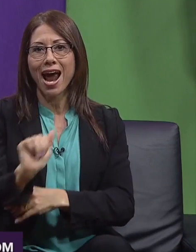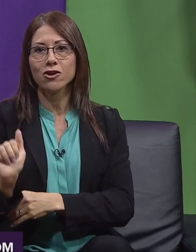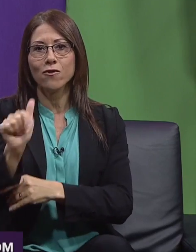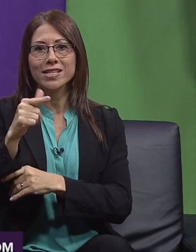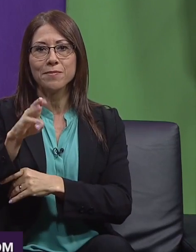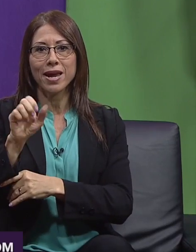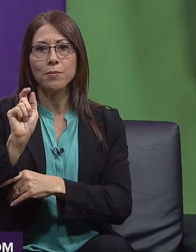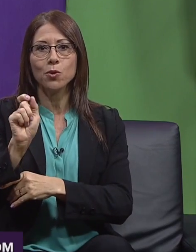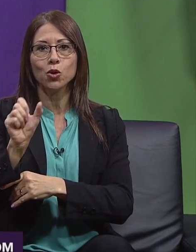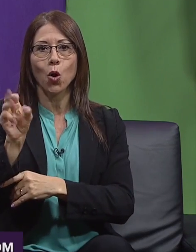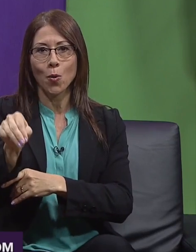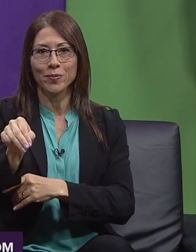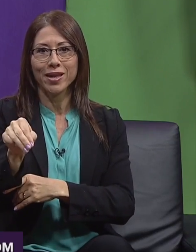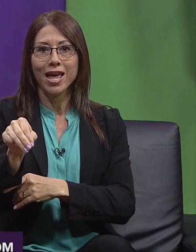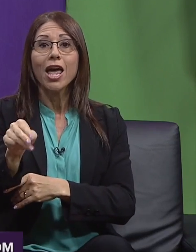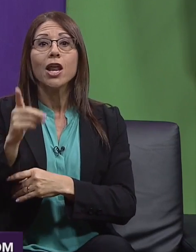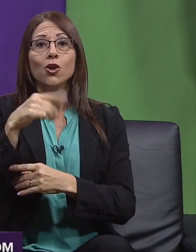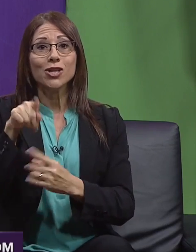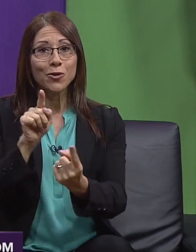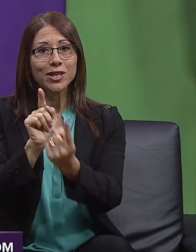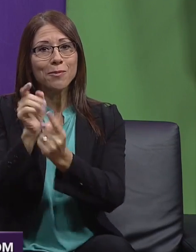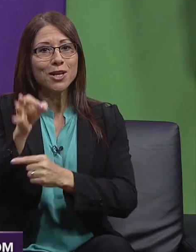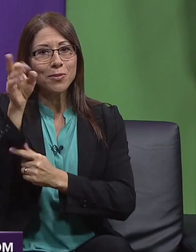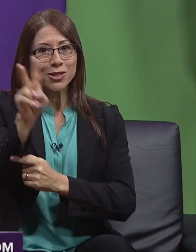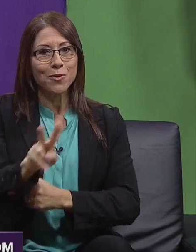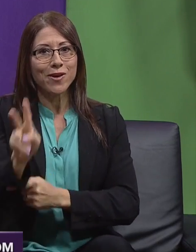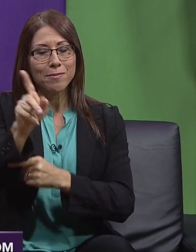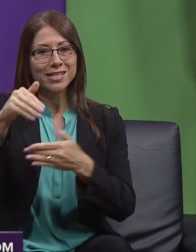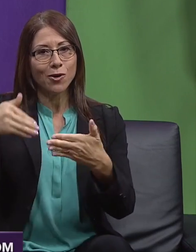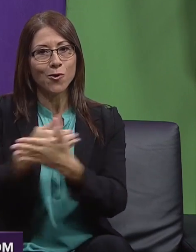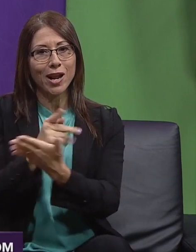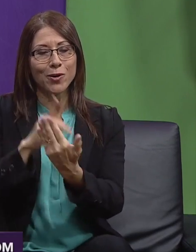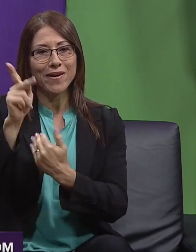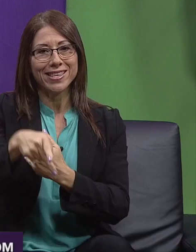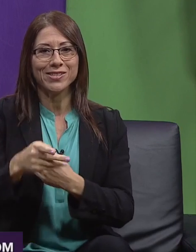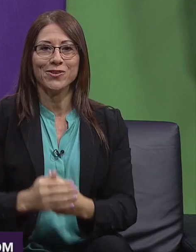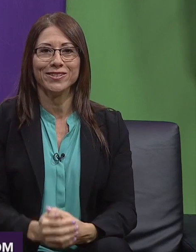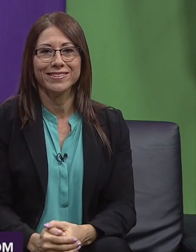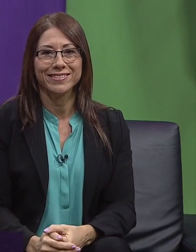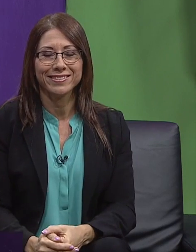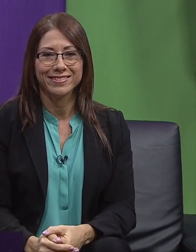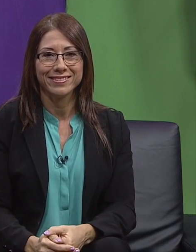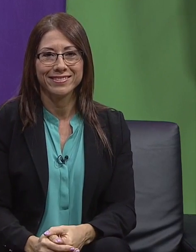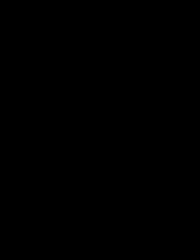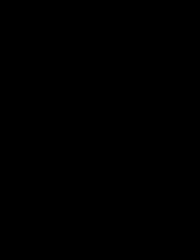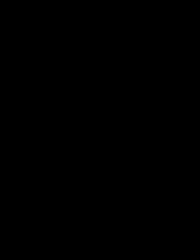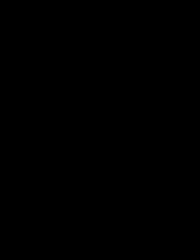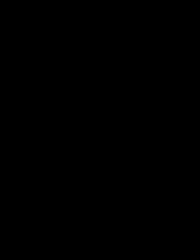nexostv@gmail.com. Nos encontramos el próximo viernes con una nueva edición.